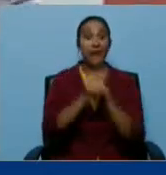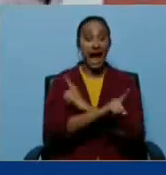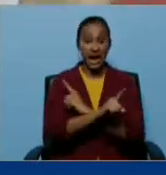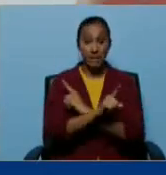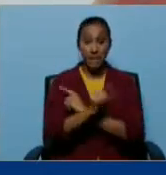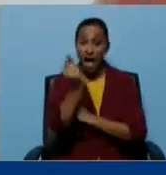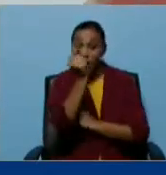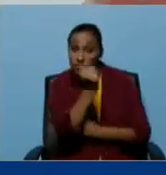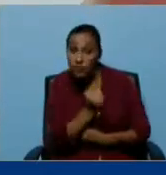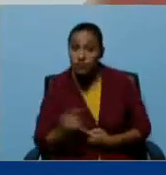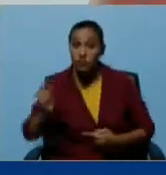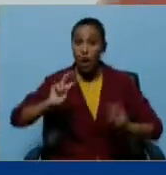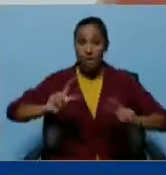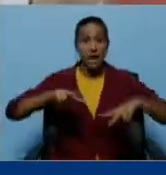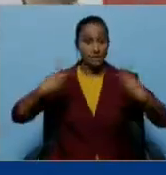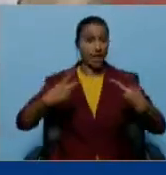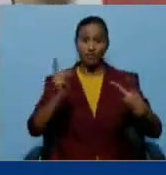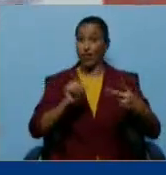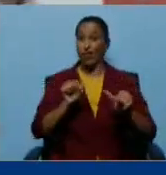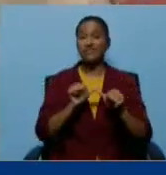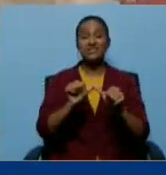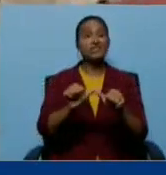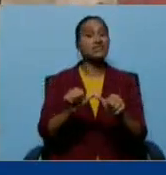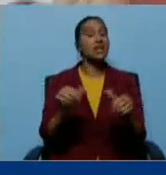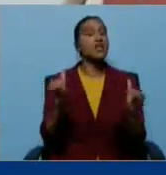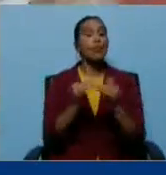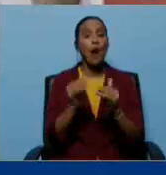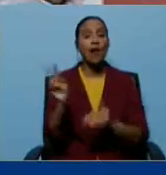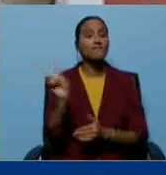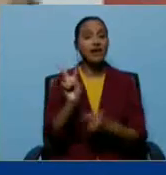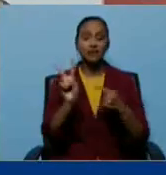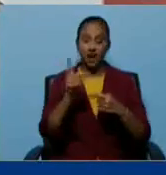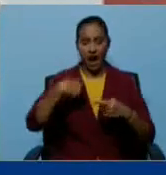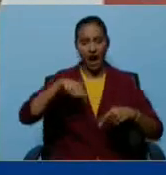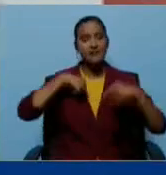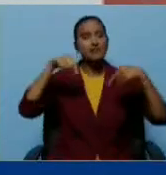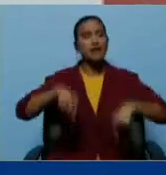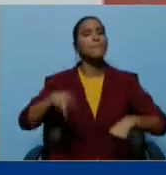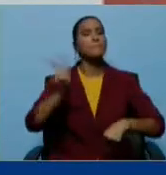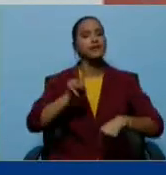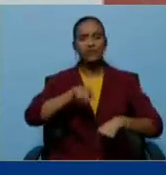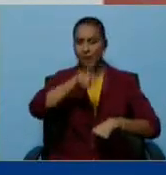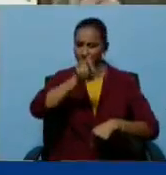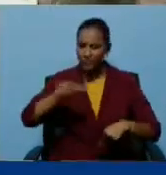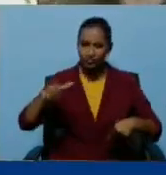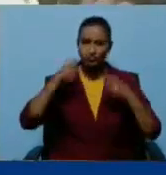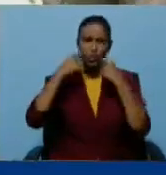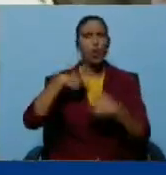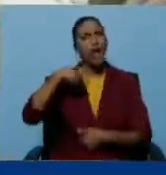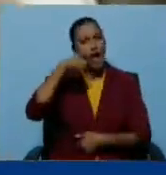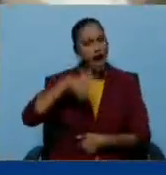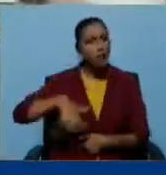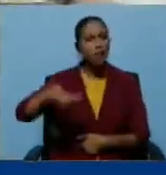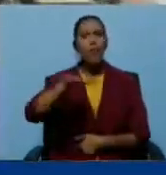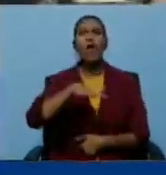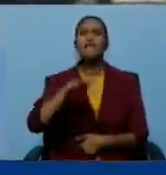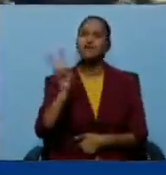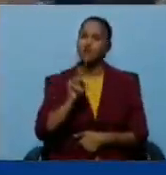nadie. Aquí estará Venezuela y aquí estará su público y aquí estará la gente, y Venezuela seguirá en